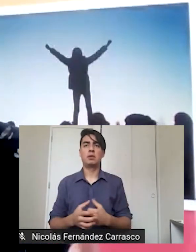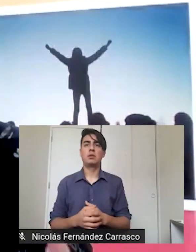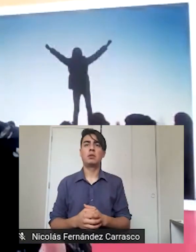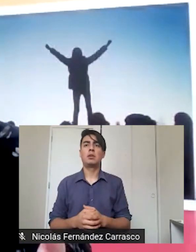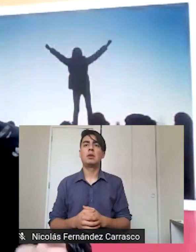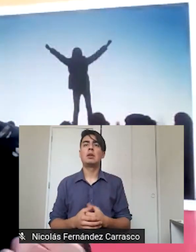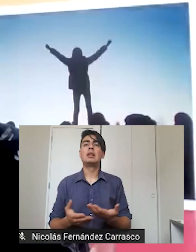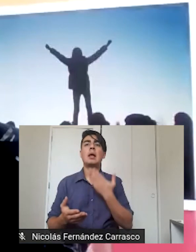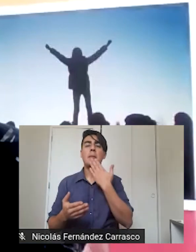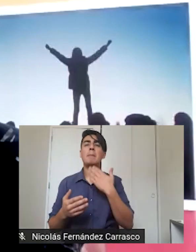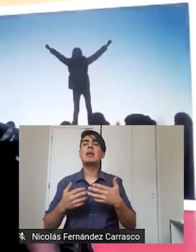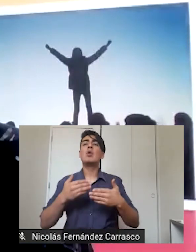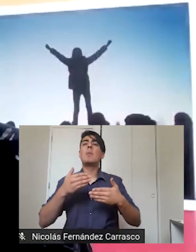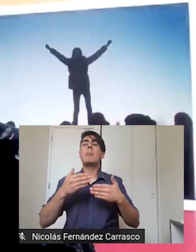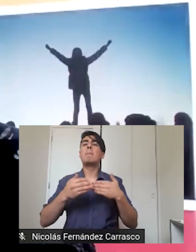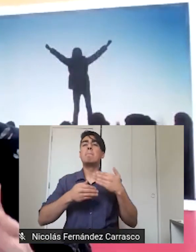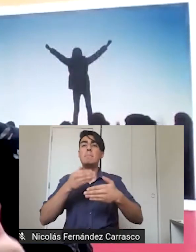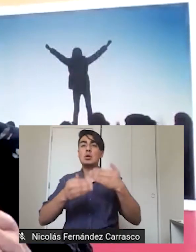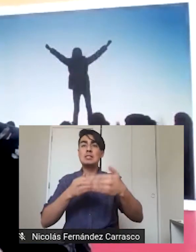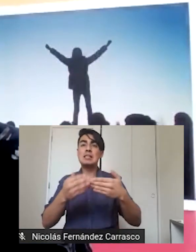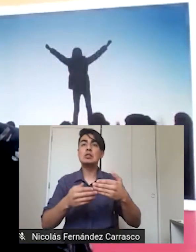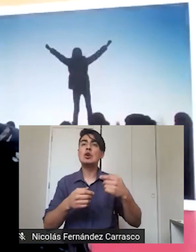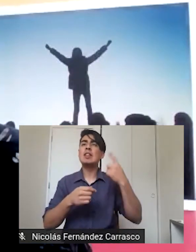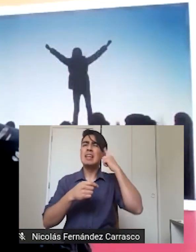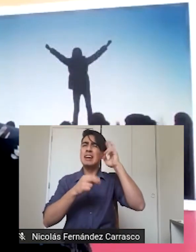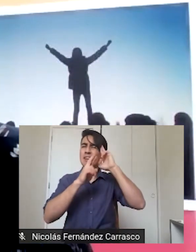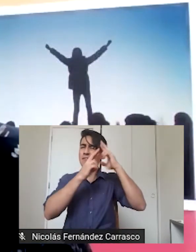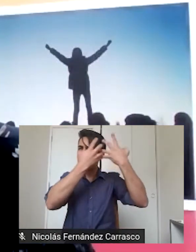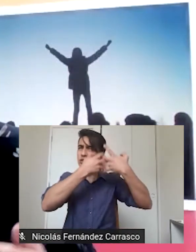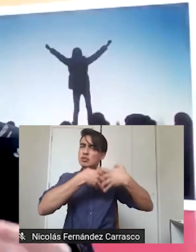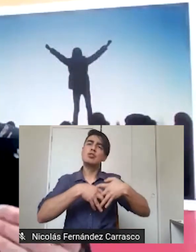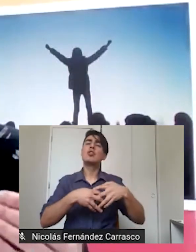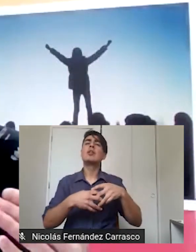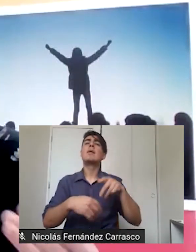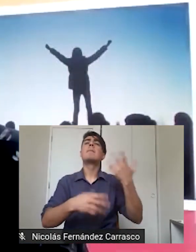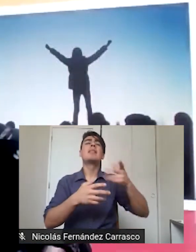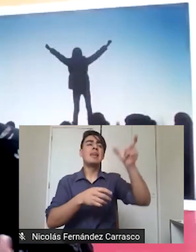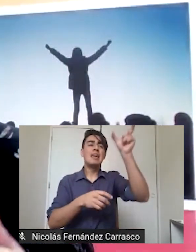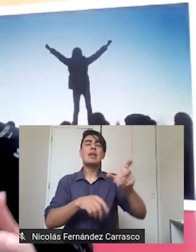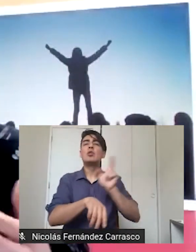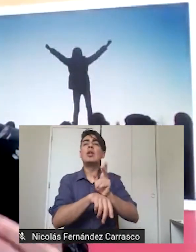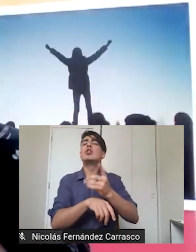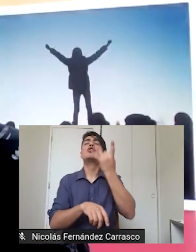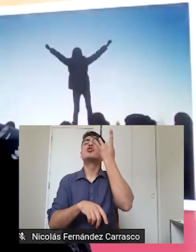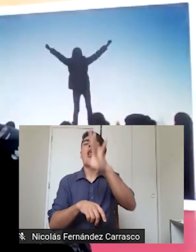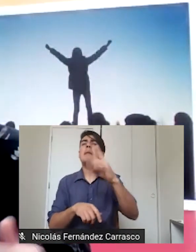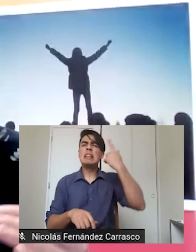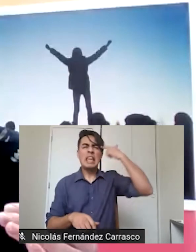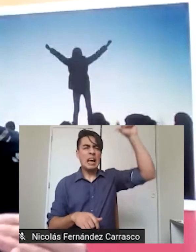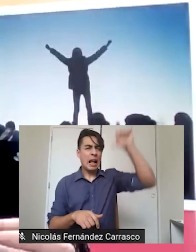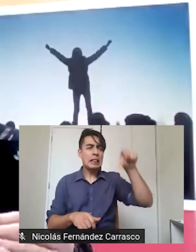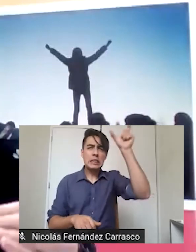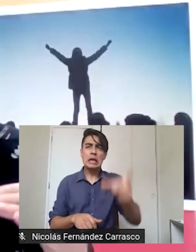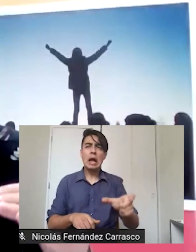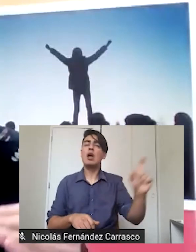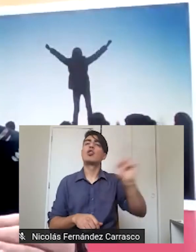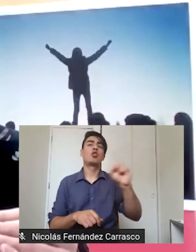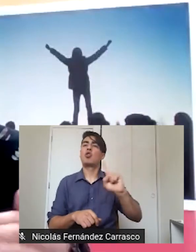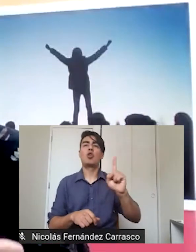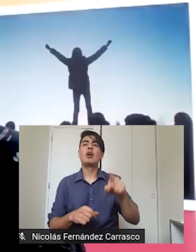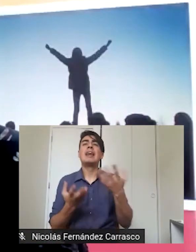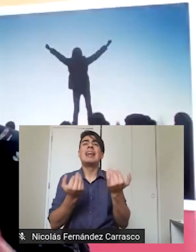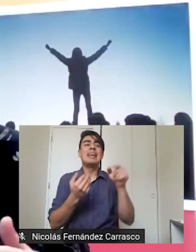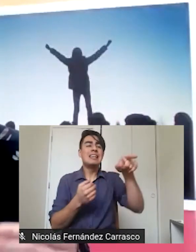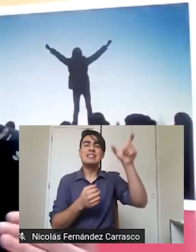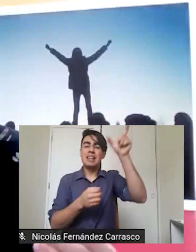necesitamos nutrir el proceso de reflexión de los estudiantes, no solo la sanción. Entonces tenemos talleres